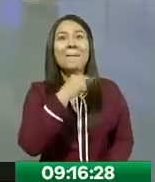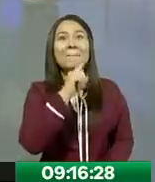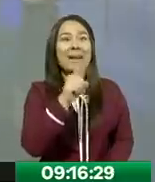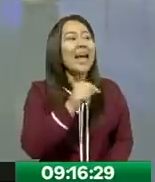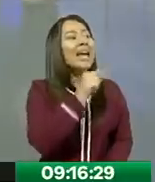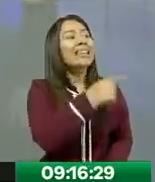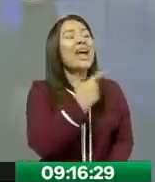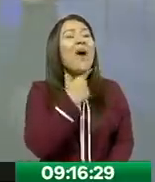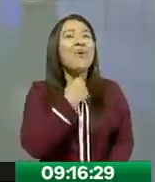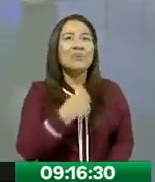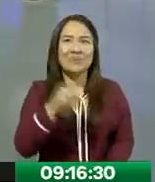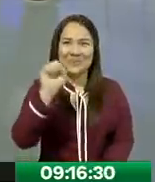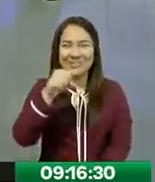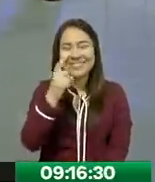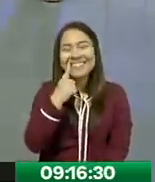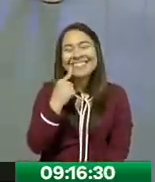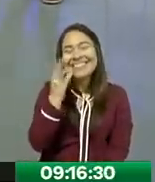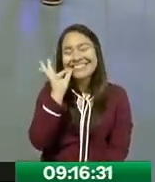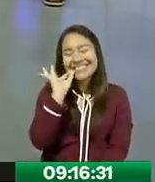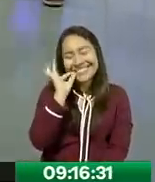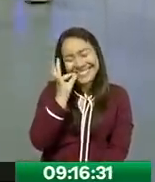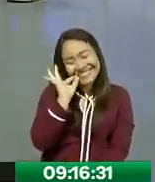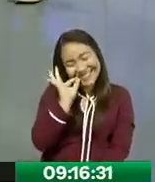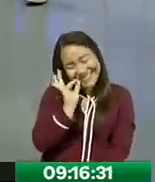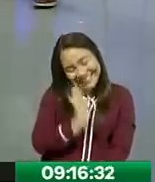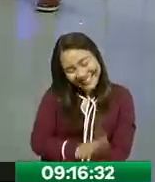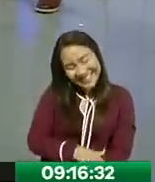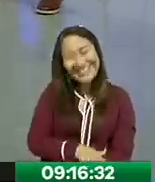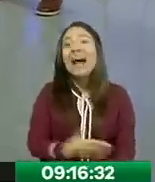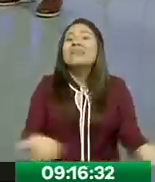¿te gustó o no? Sí, estaba rico. ¡Ahí está!